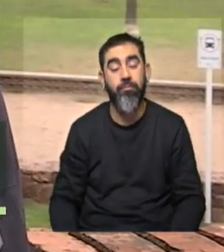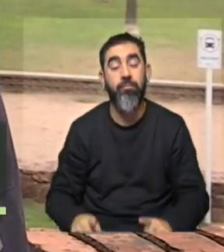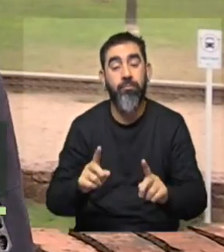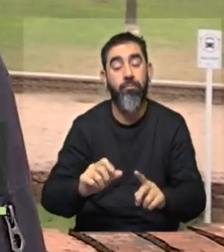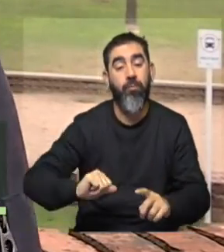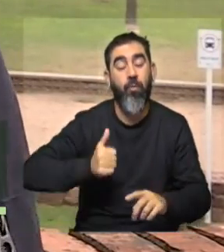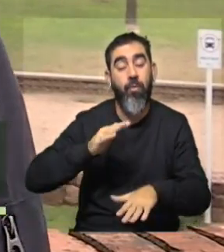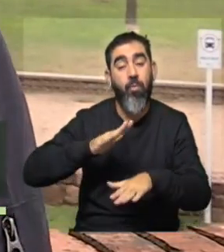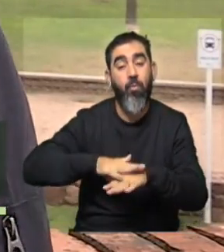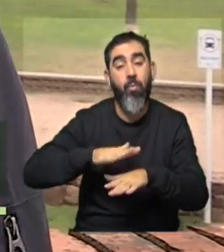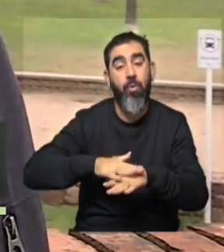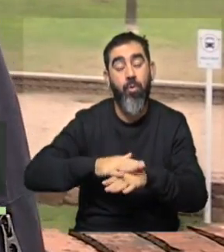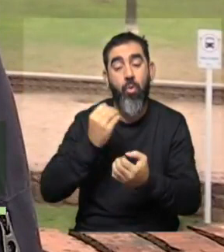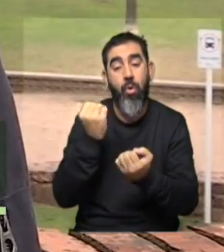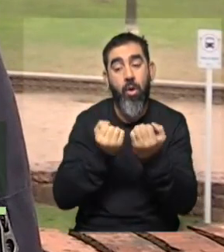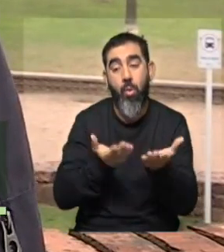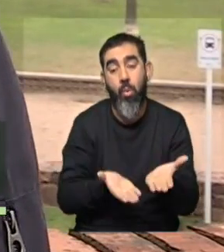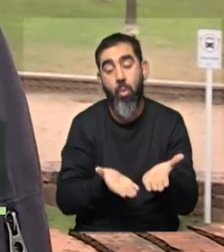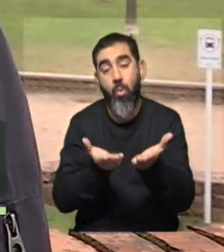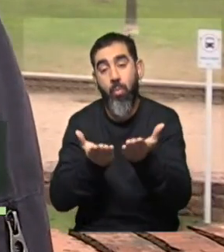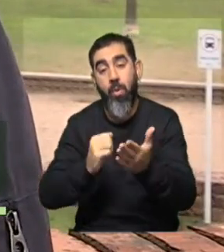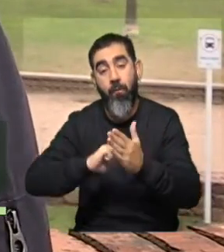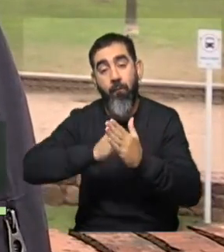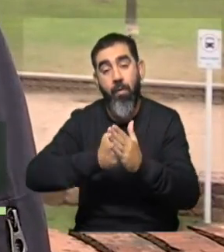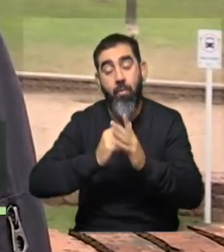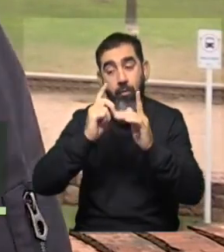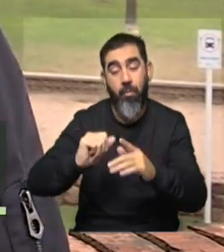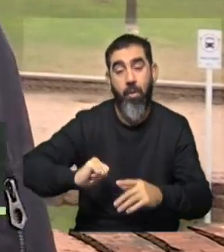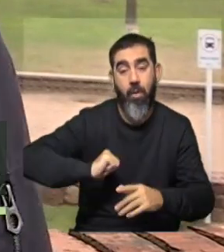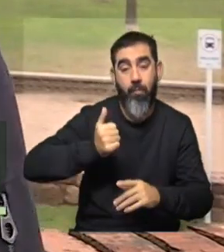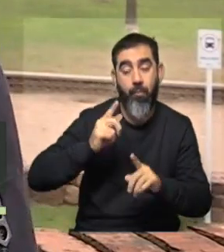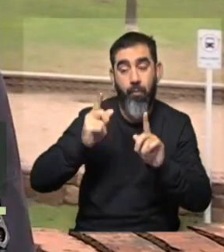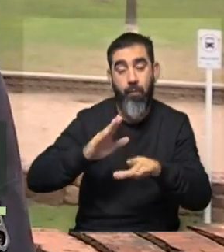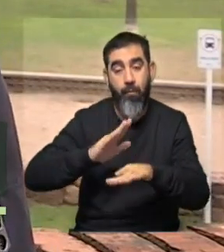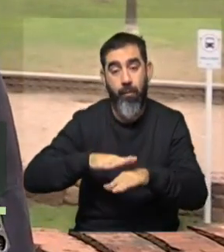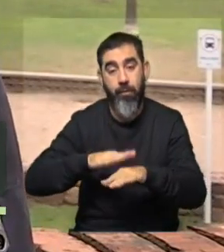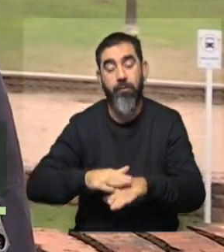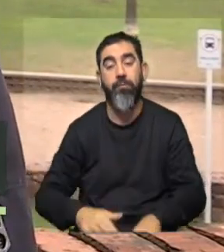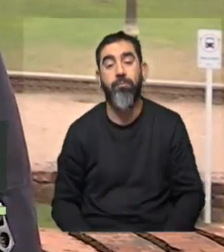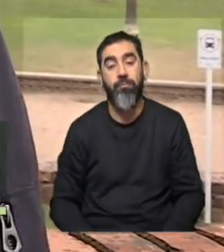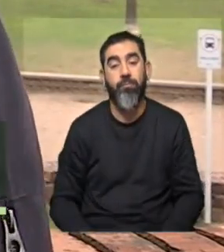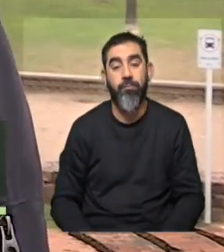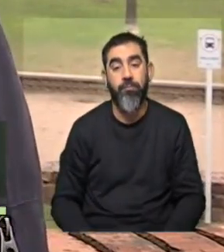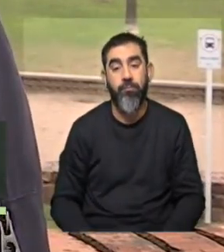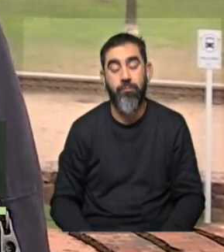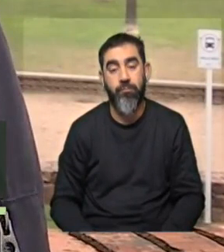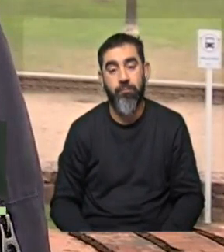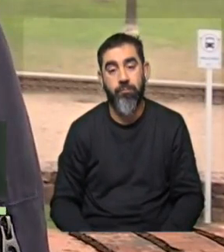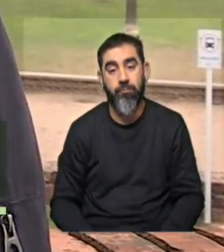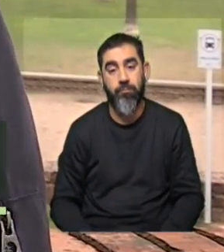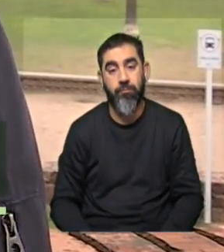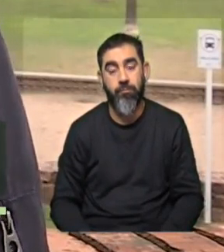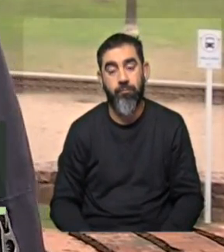hubo mayor crecimiento de la economía los bancos este tuvieron una una actuación que